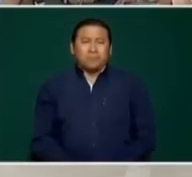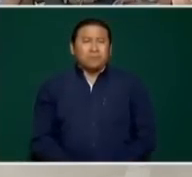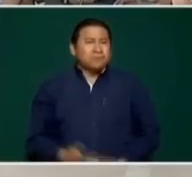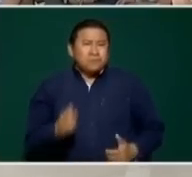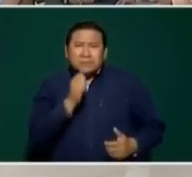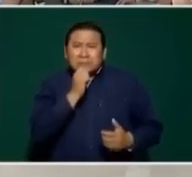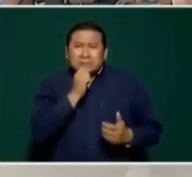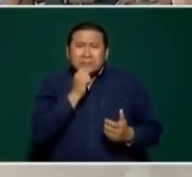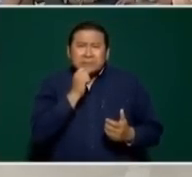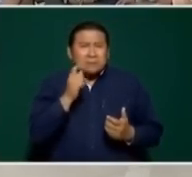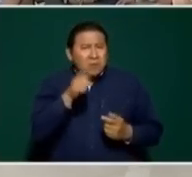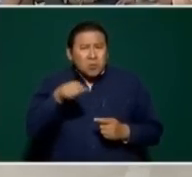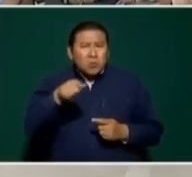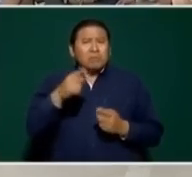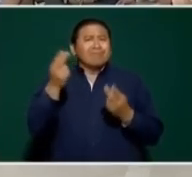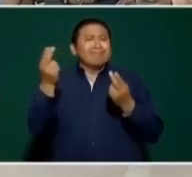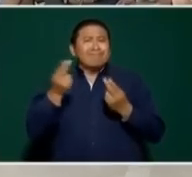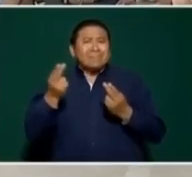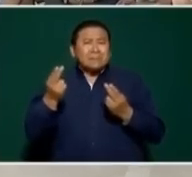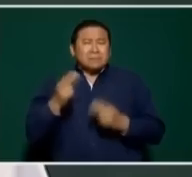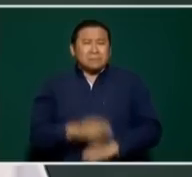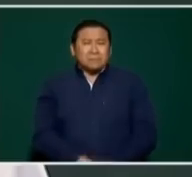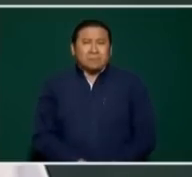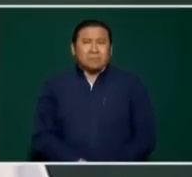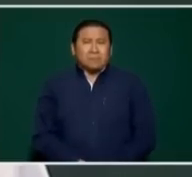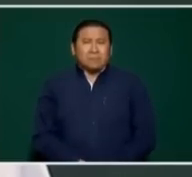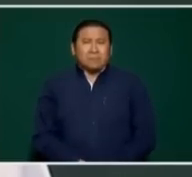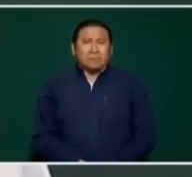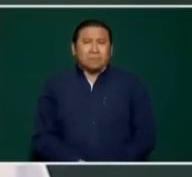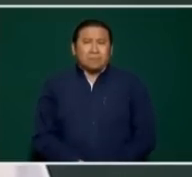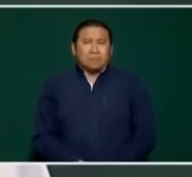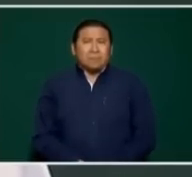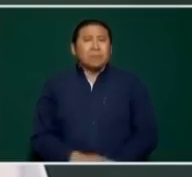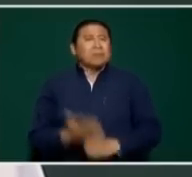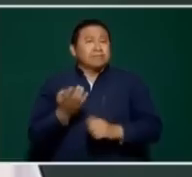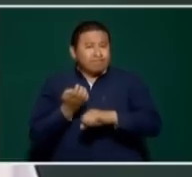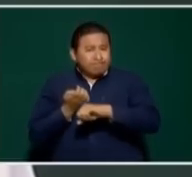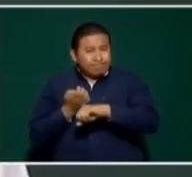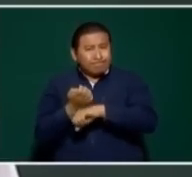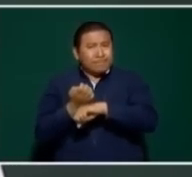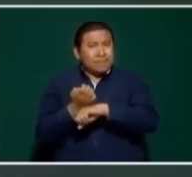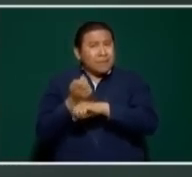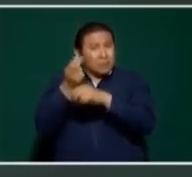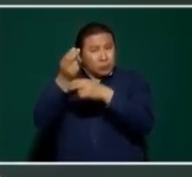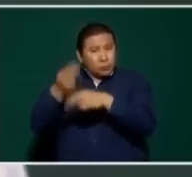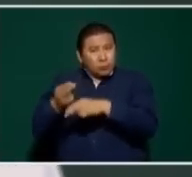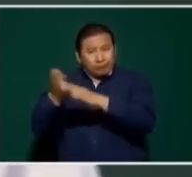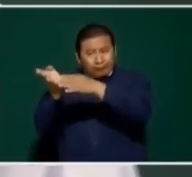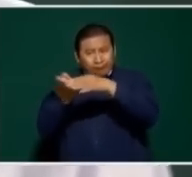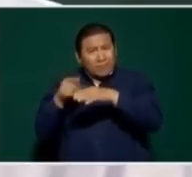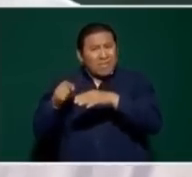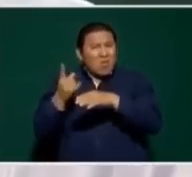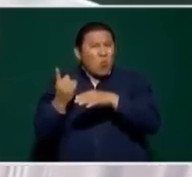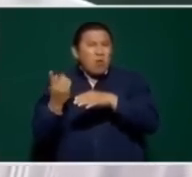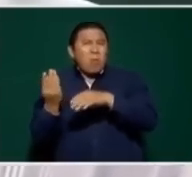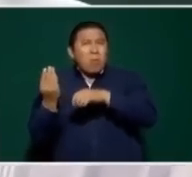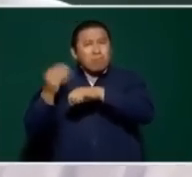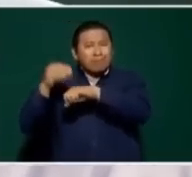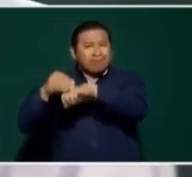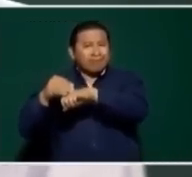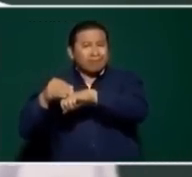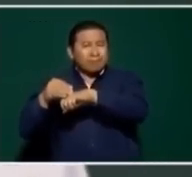No, todo lo que se necesite. O sea, el Estado no es un asunto de cuánto se va a